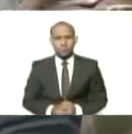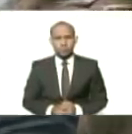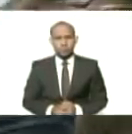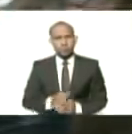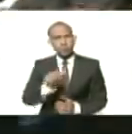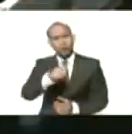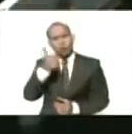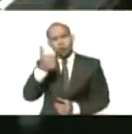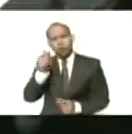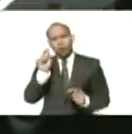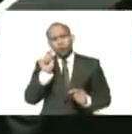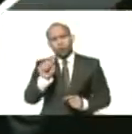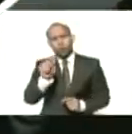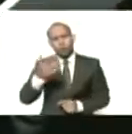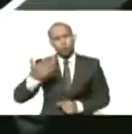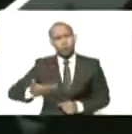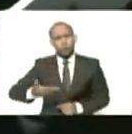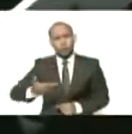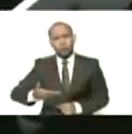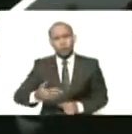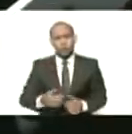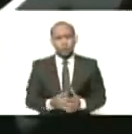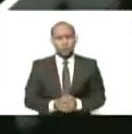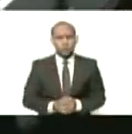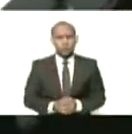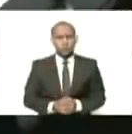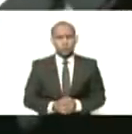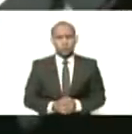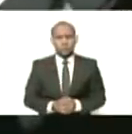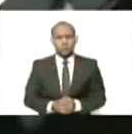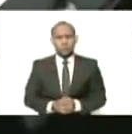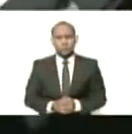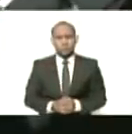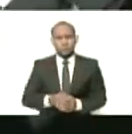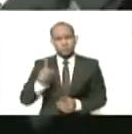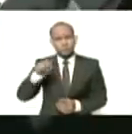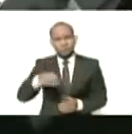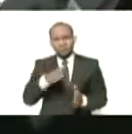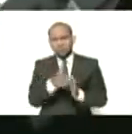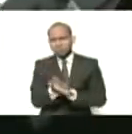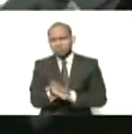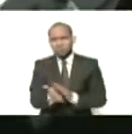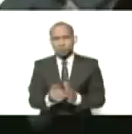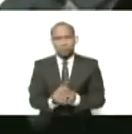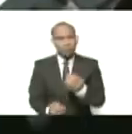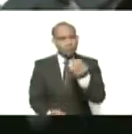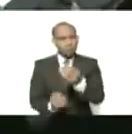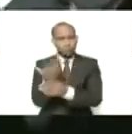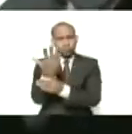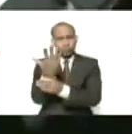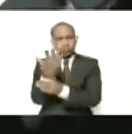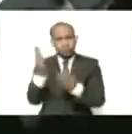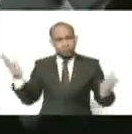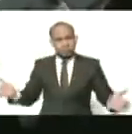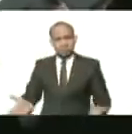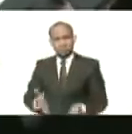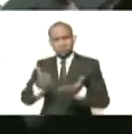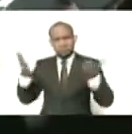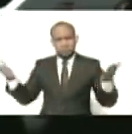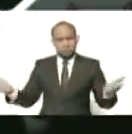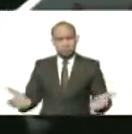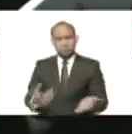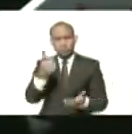Otro punto importante fue crear e impulsar